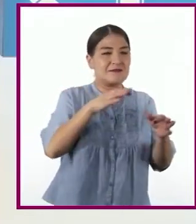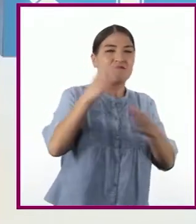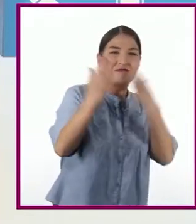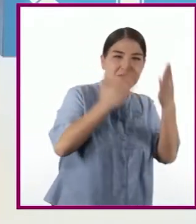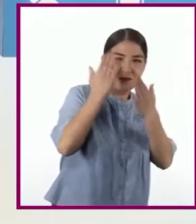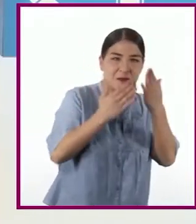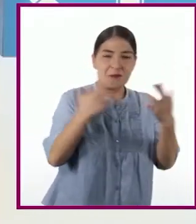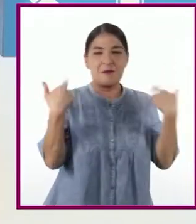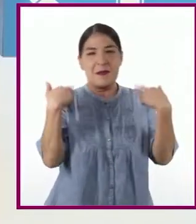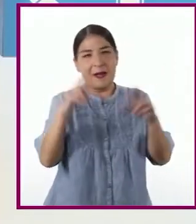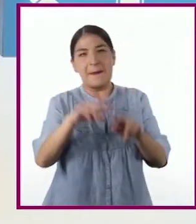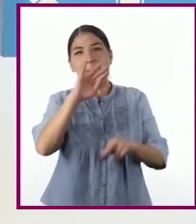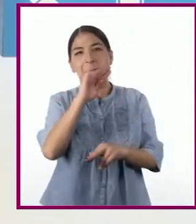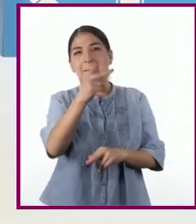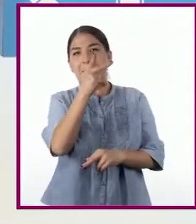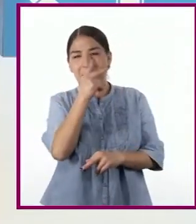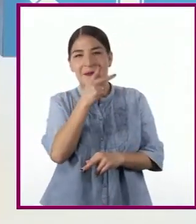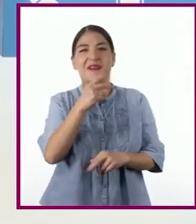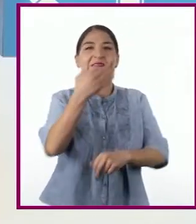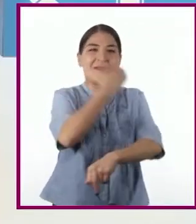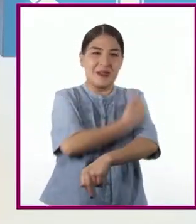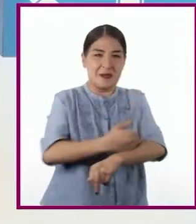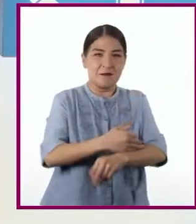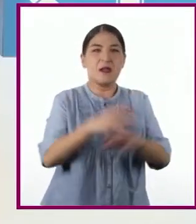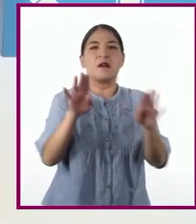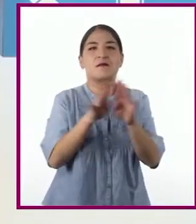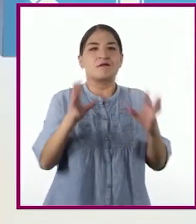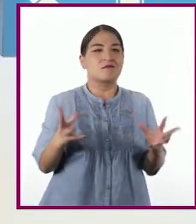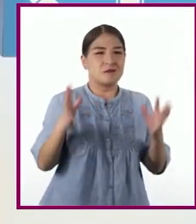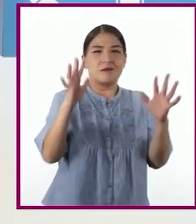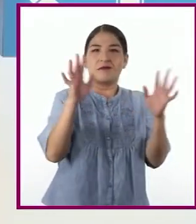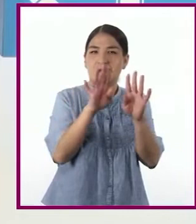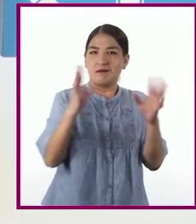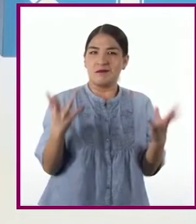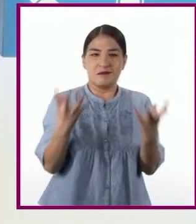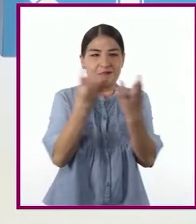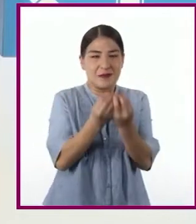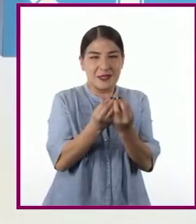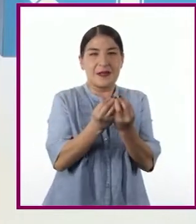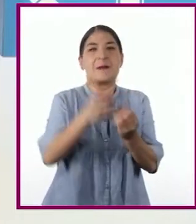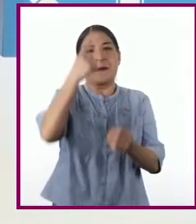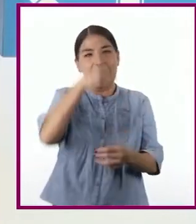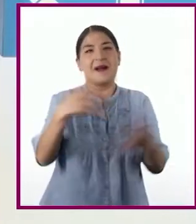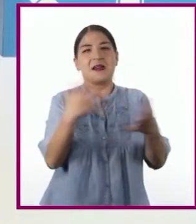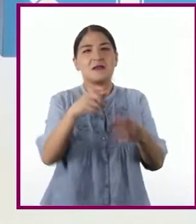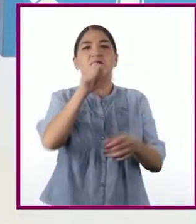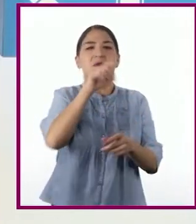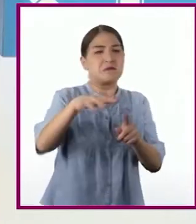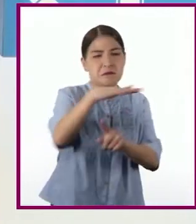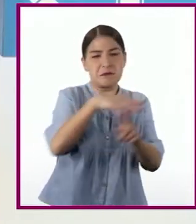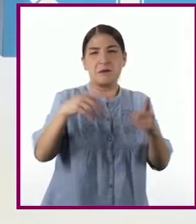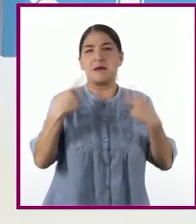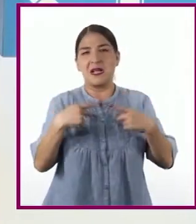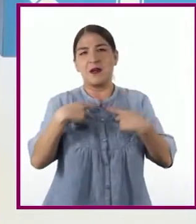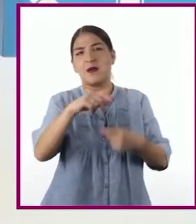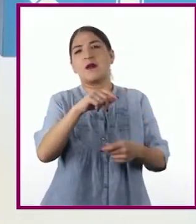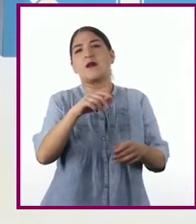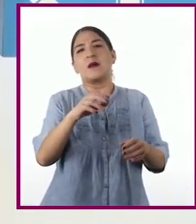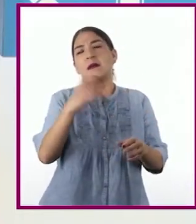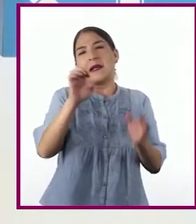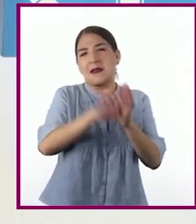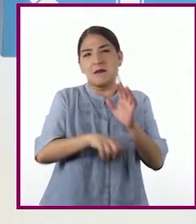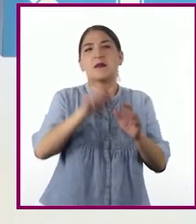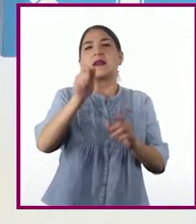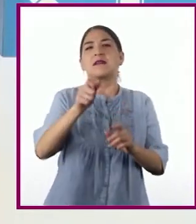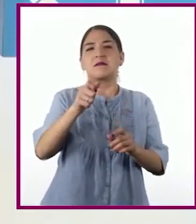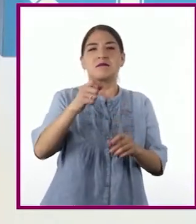docentes, madres y padres de familia, así como de otras personas de la localidad donde viven, como